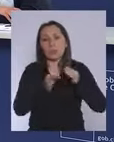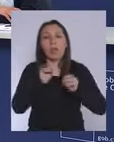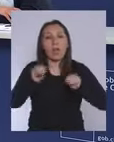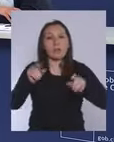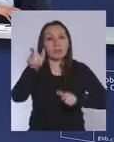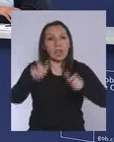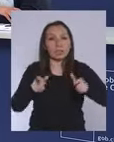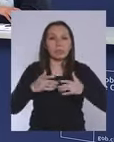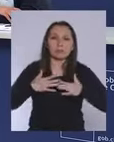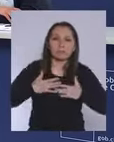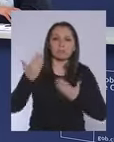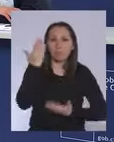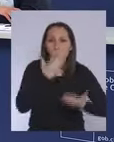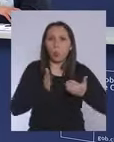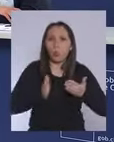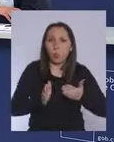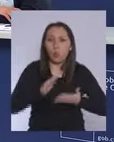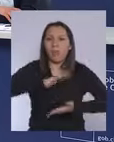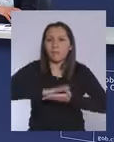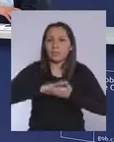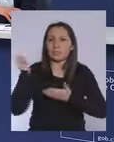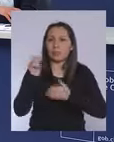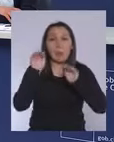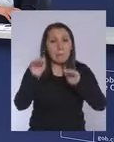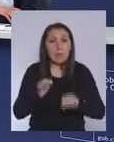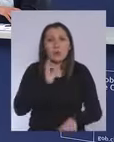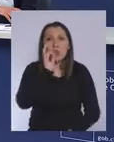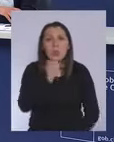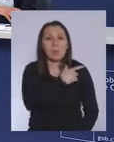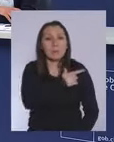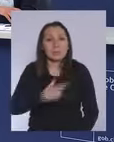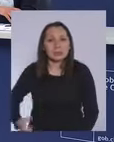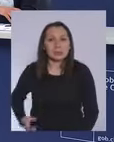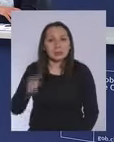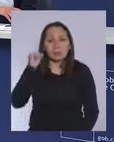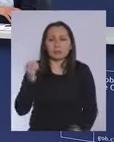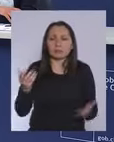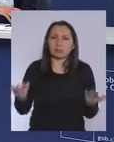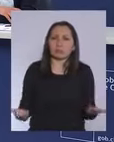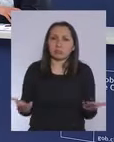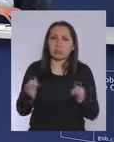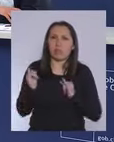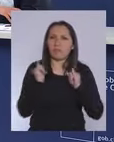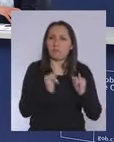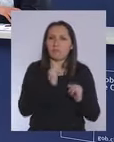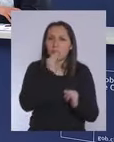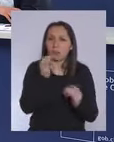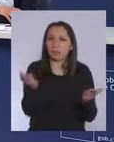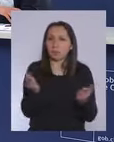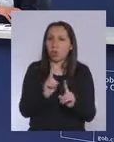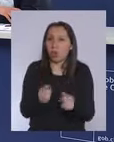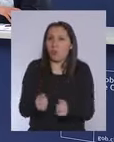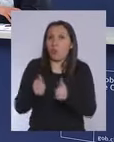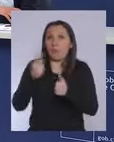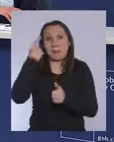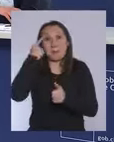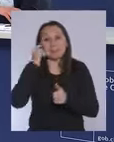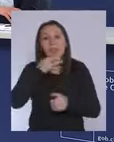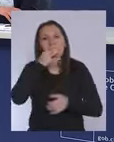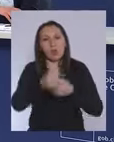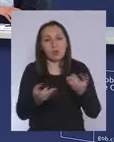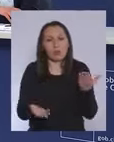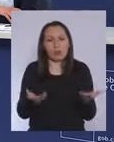la ciudadanía a cuidarlas durante fiestas patrias mismos llamado que eso también el presidente sebastián piñera entonces este informe viene a decirnos que no estamos también parece como se